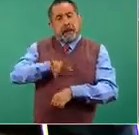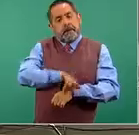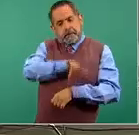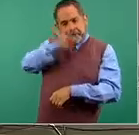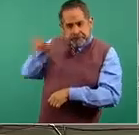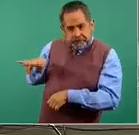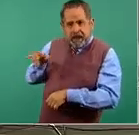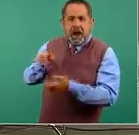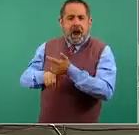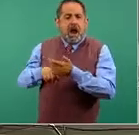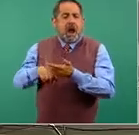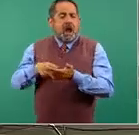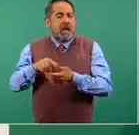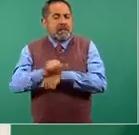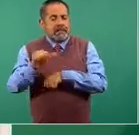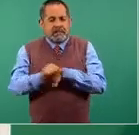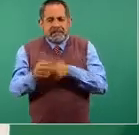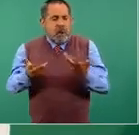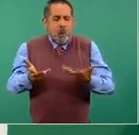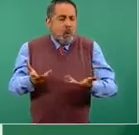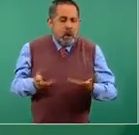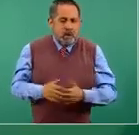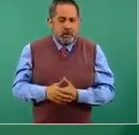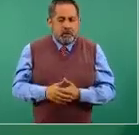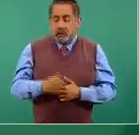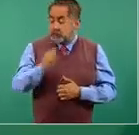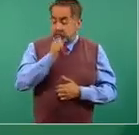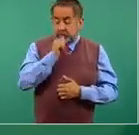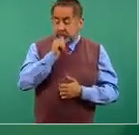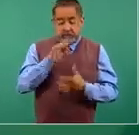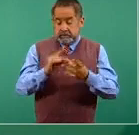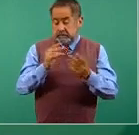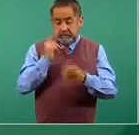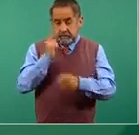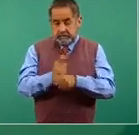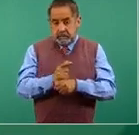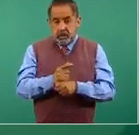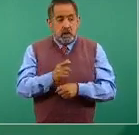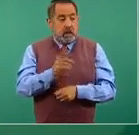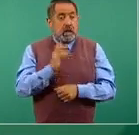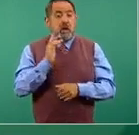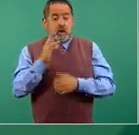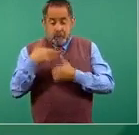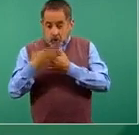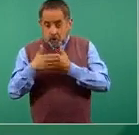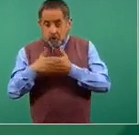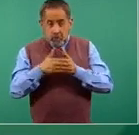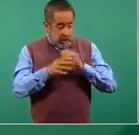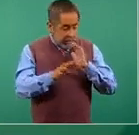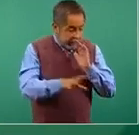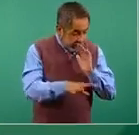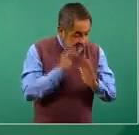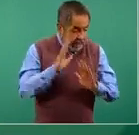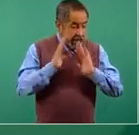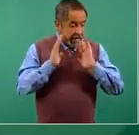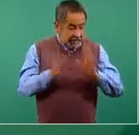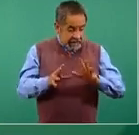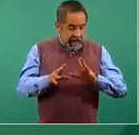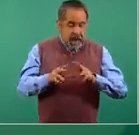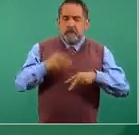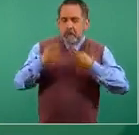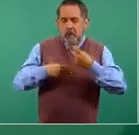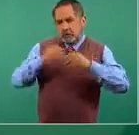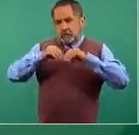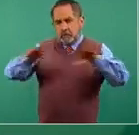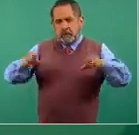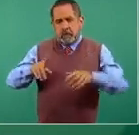gracias. No, cuando lo tengamos vamos a dar un informe detallado. Aquí agradecemos desde luego la colaboración del gobierno de Quintana Roo,